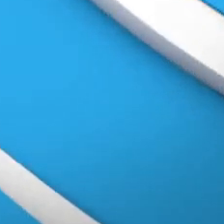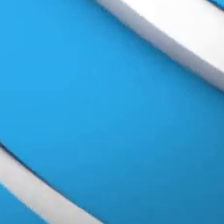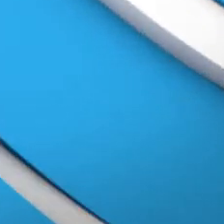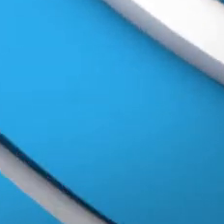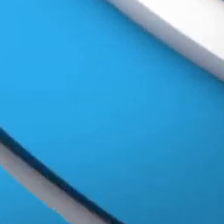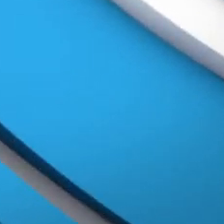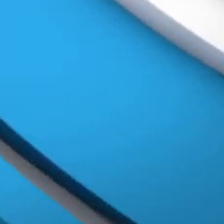sábado i